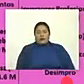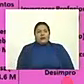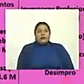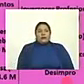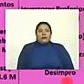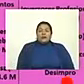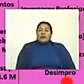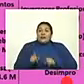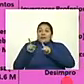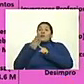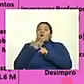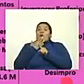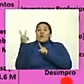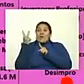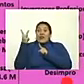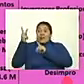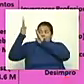Básicamente eso que está en verde,